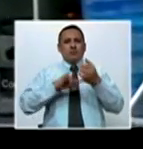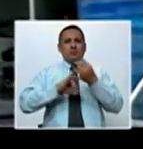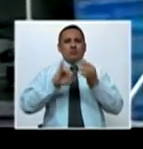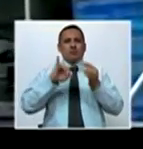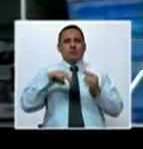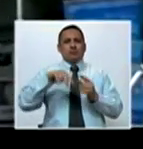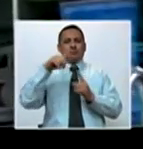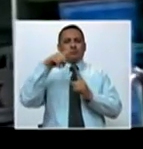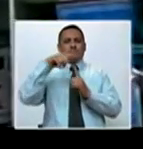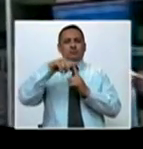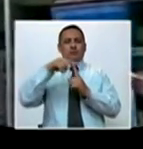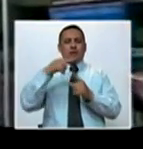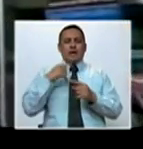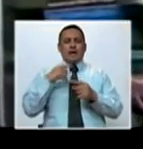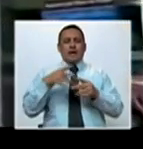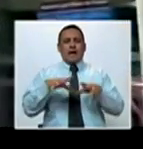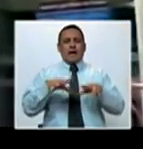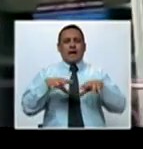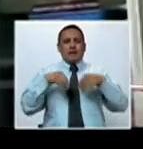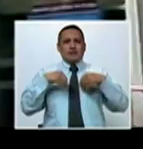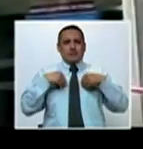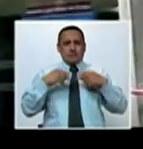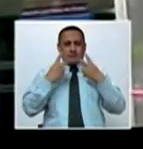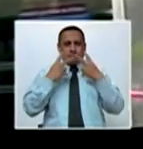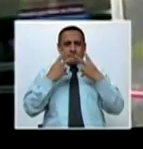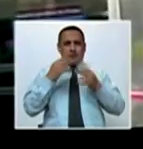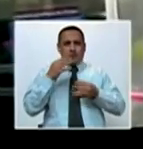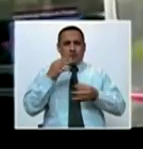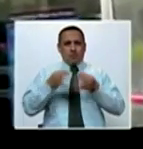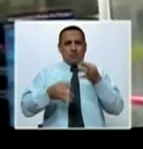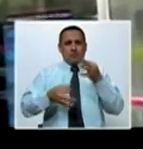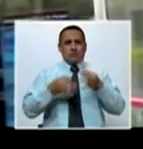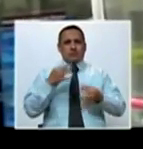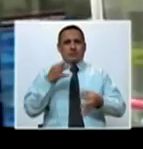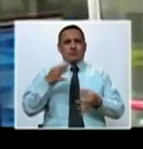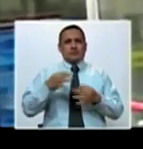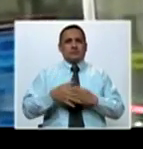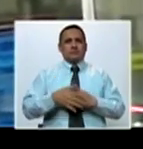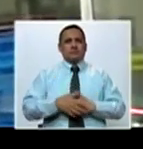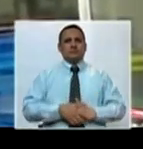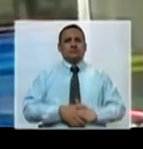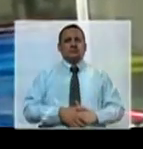SUNAT proceda con lo observado.